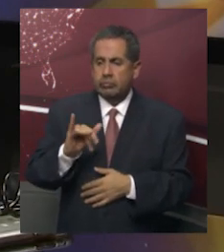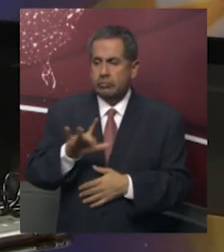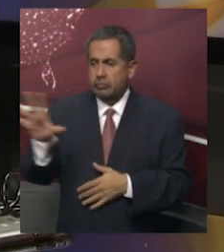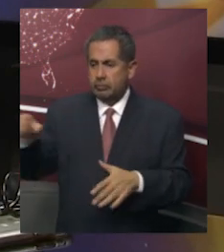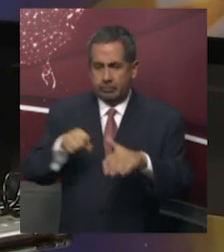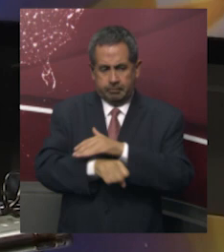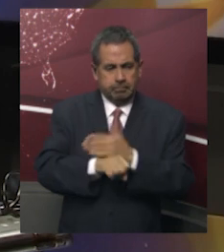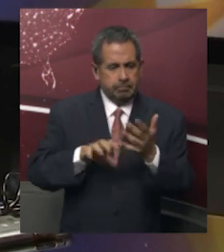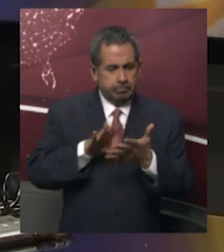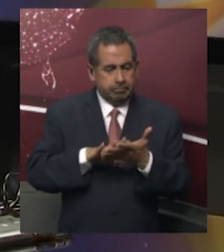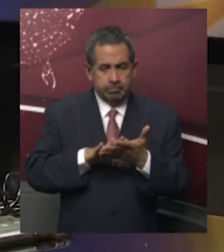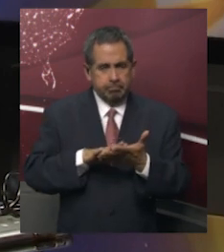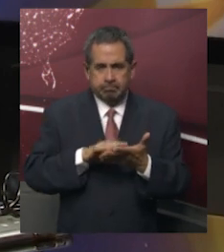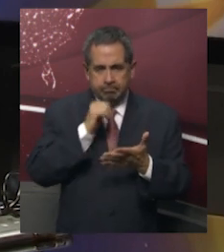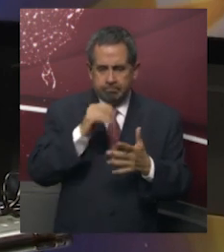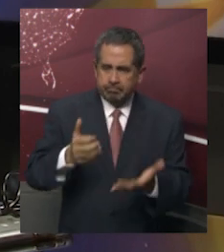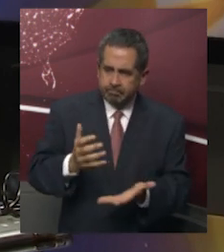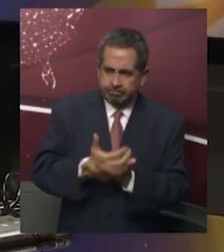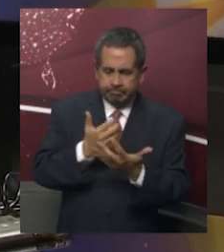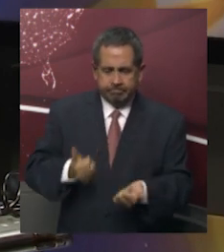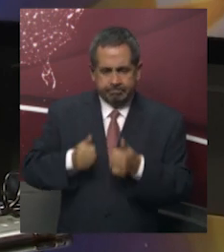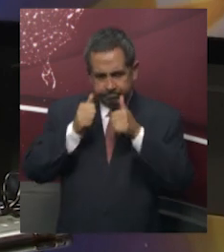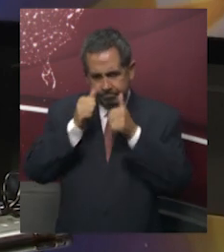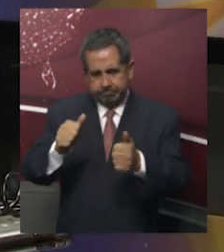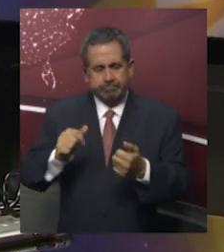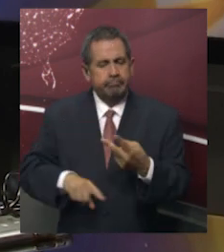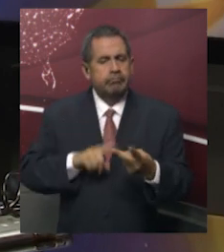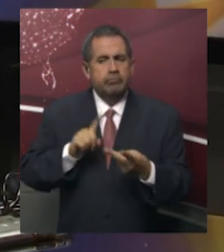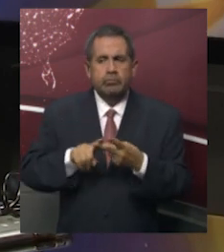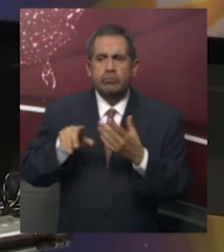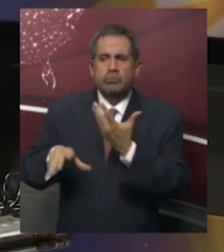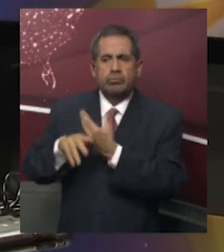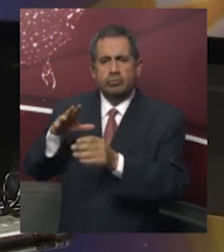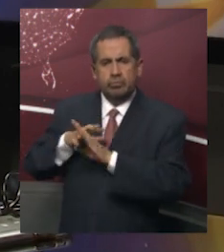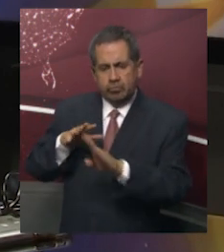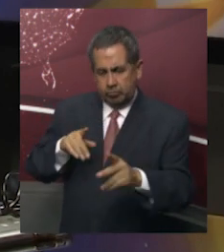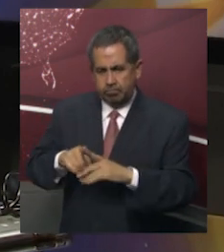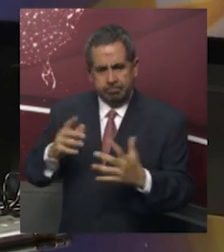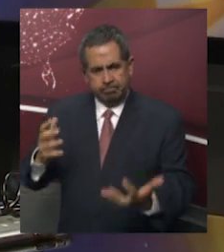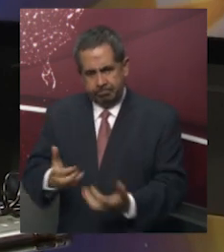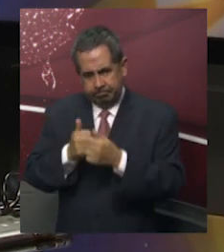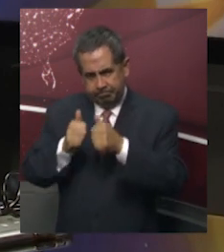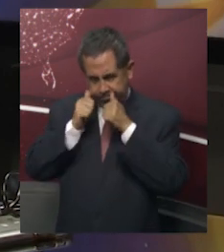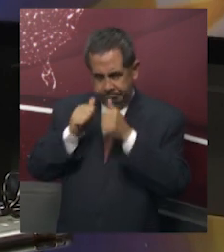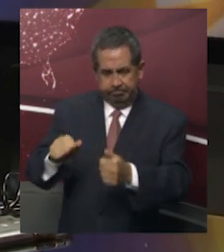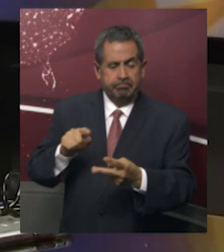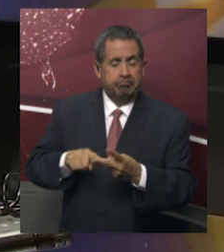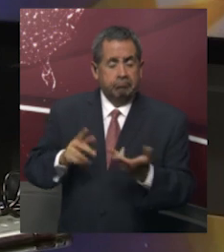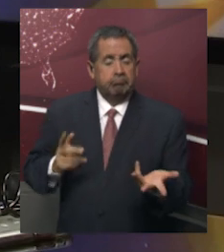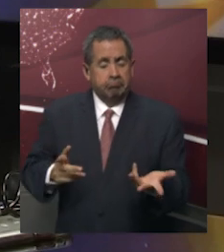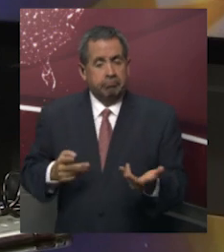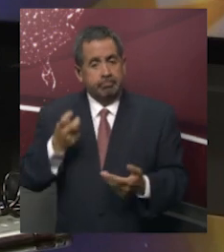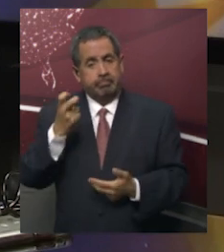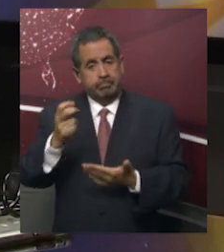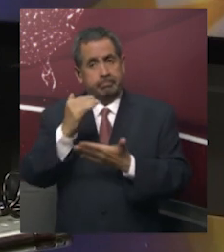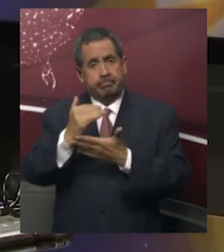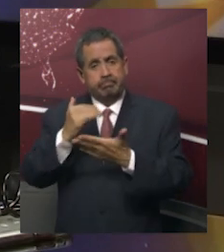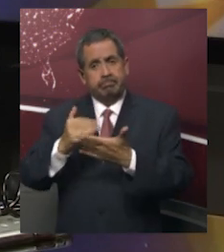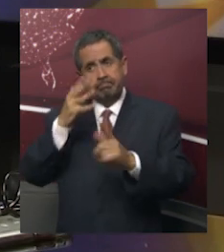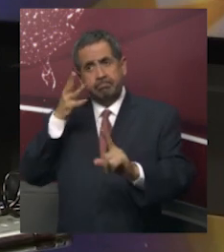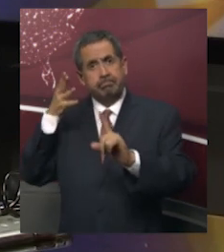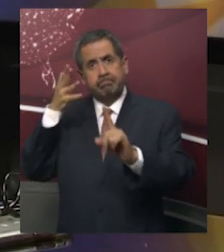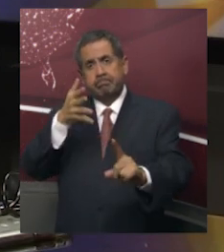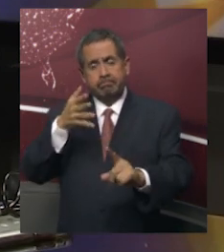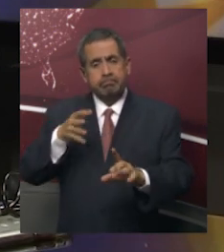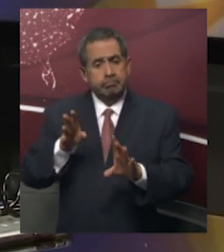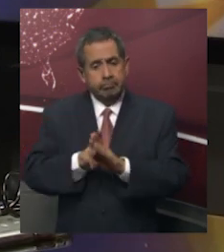ya ahora, yo le he dado mucho seguimiento con los pactos globales de migración y de refugiados. Insisto, ahí está la agenda de desarrollo, que es un